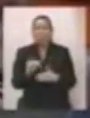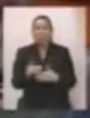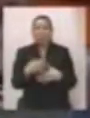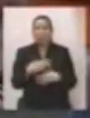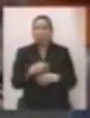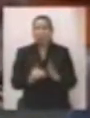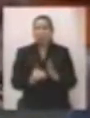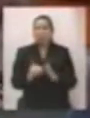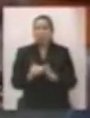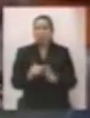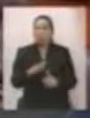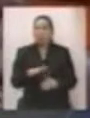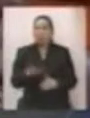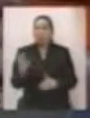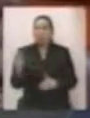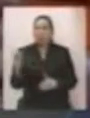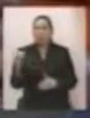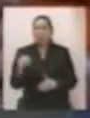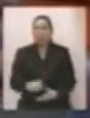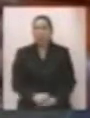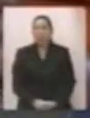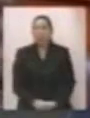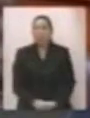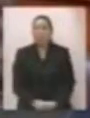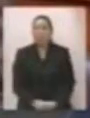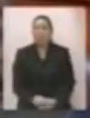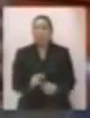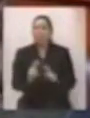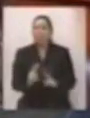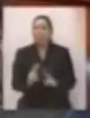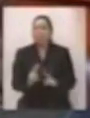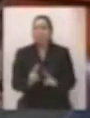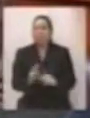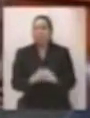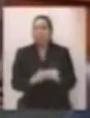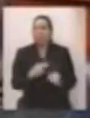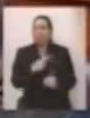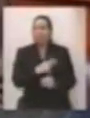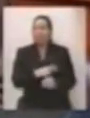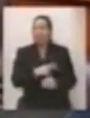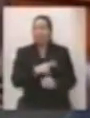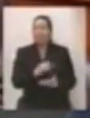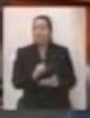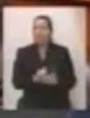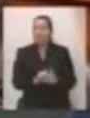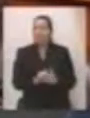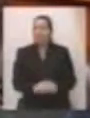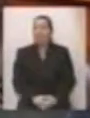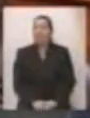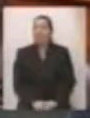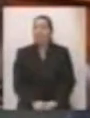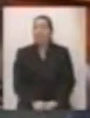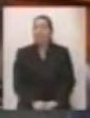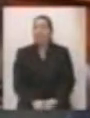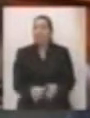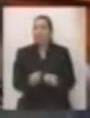delante el interés superior del niño, niña y adolescentes desde una perspectiva de construcción de valores, desde una perspectiva